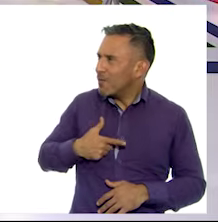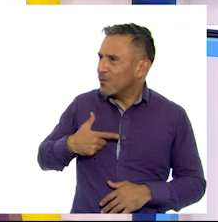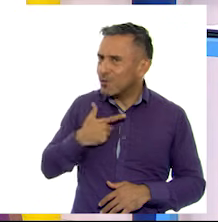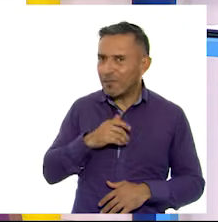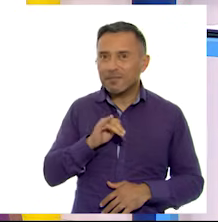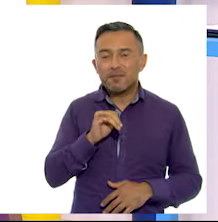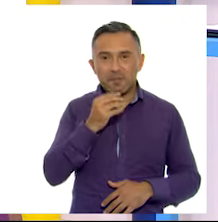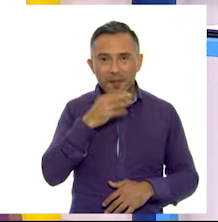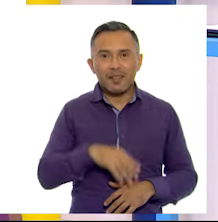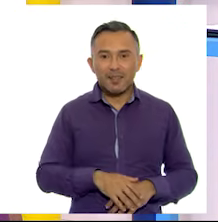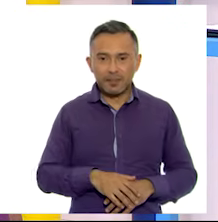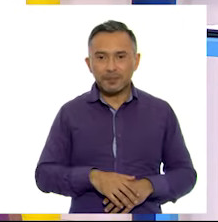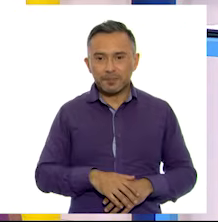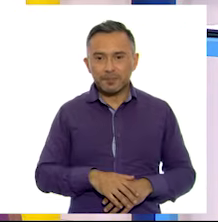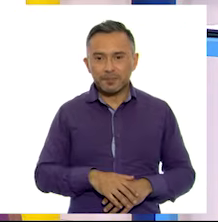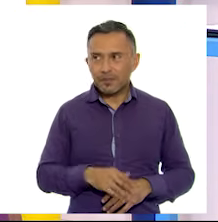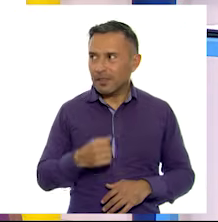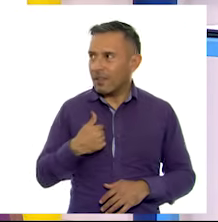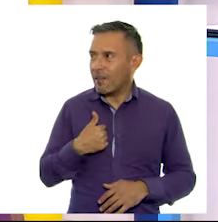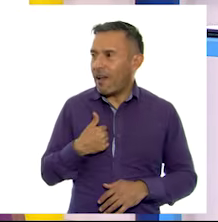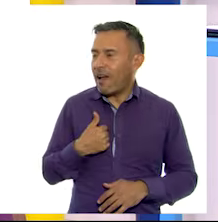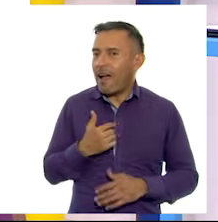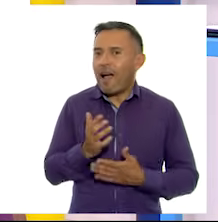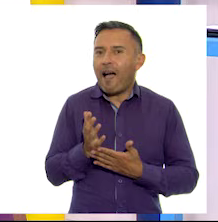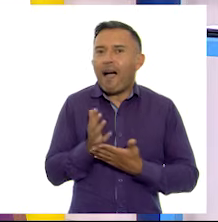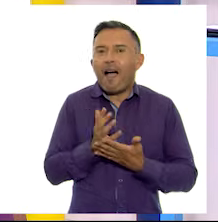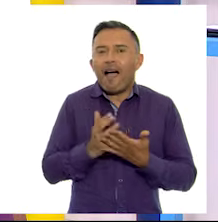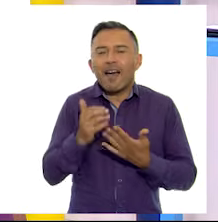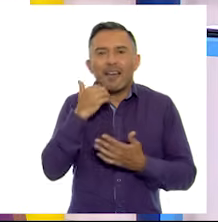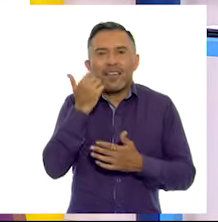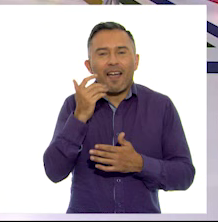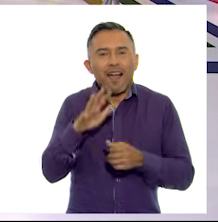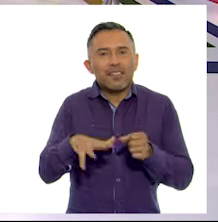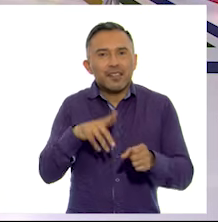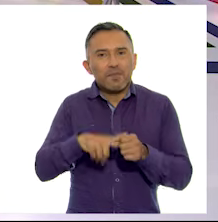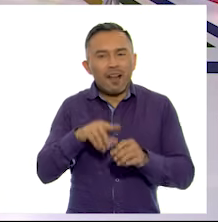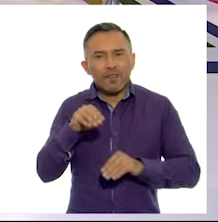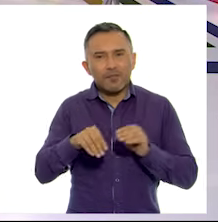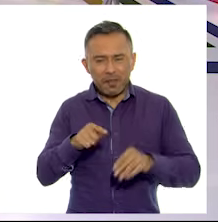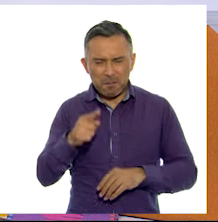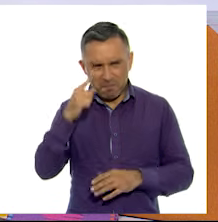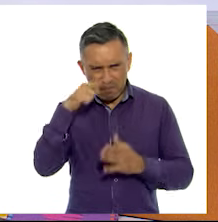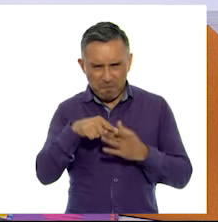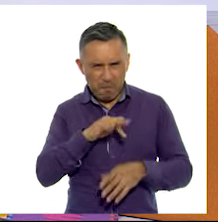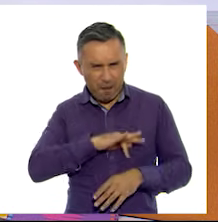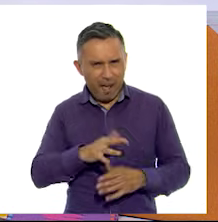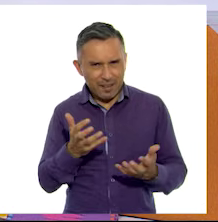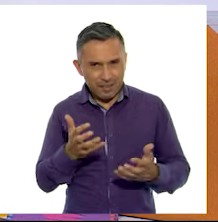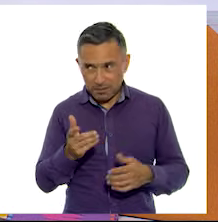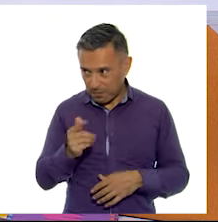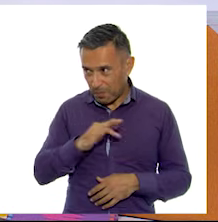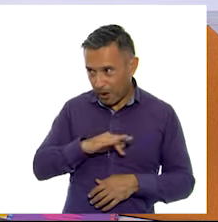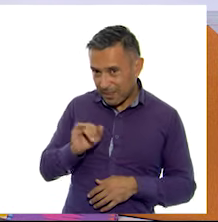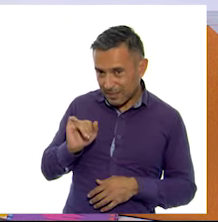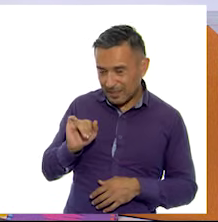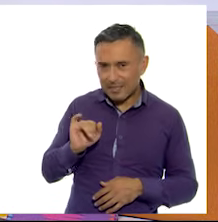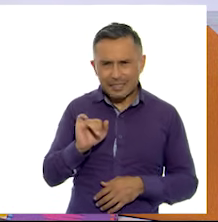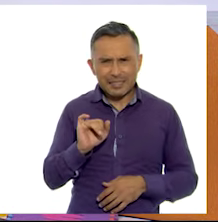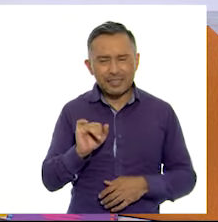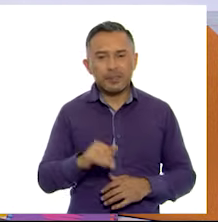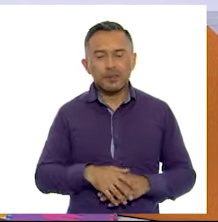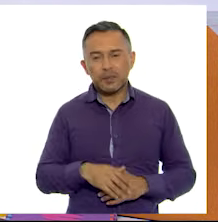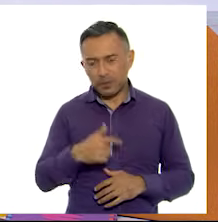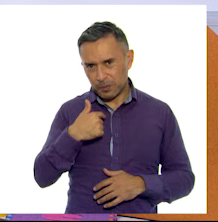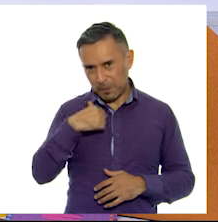sí. Ya se me dieron ganas de hacer animales a mí también. Yo creo que podemos hacer uno, ¿no? ¿Sí podemos? Sí. Yo